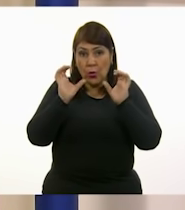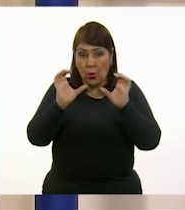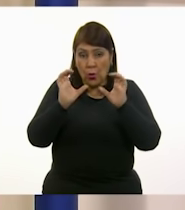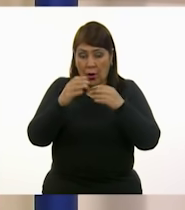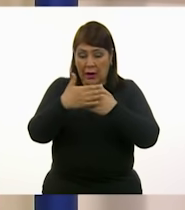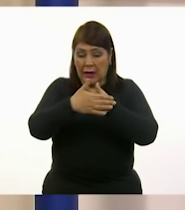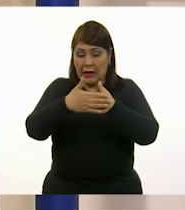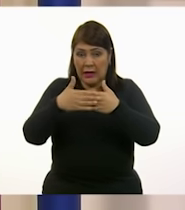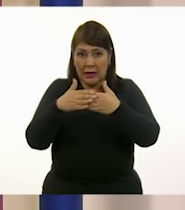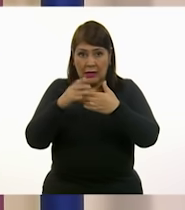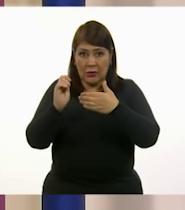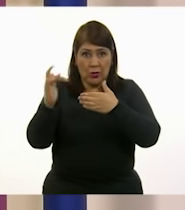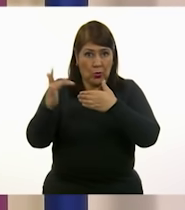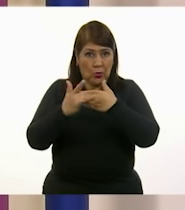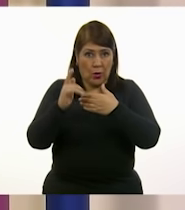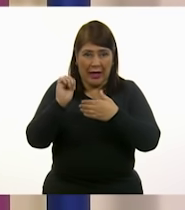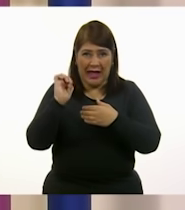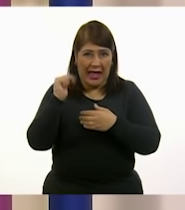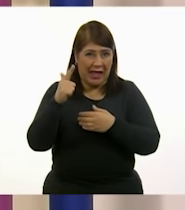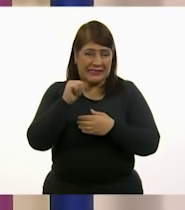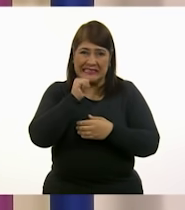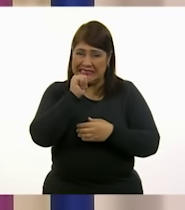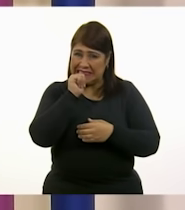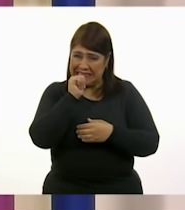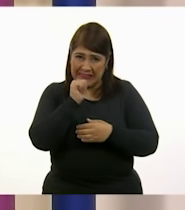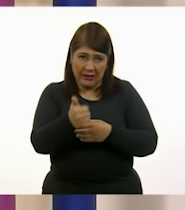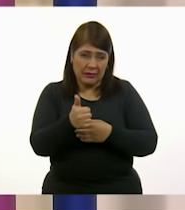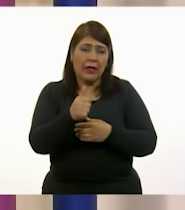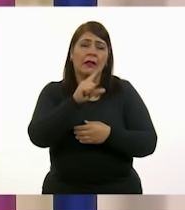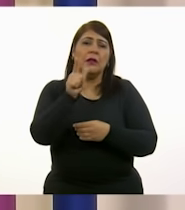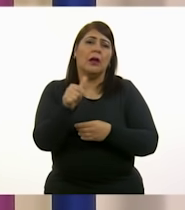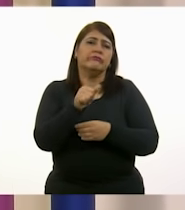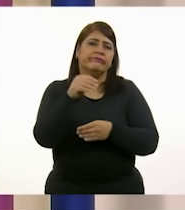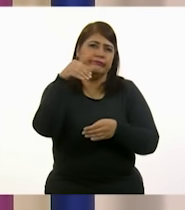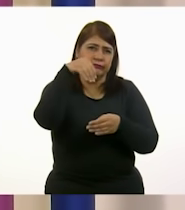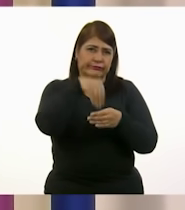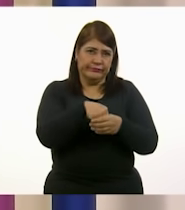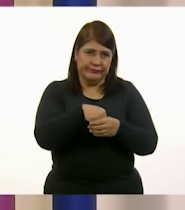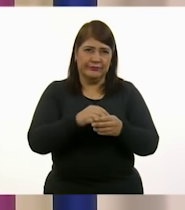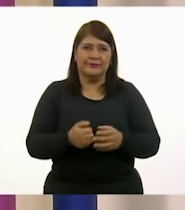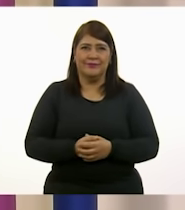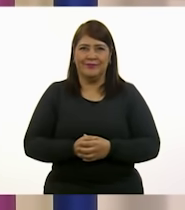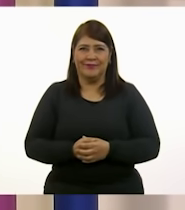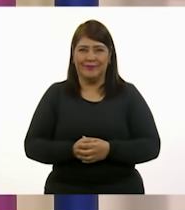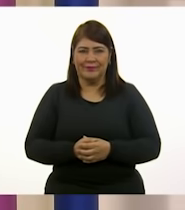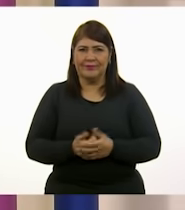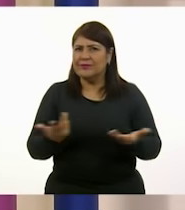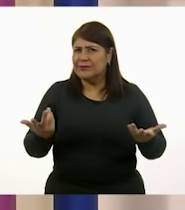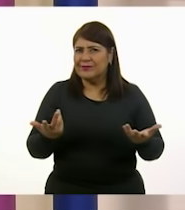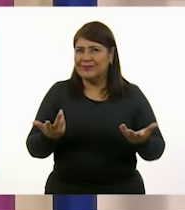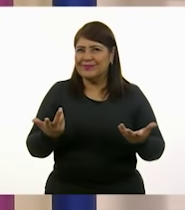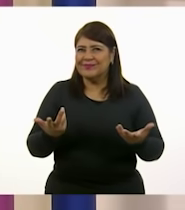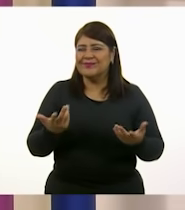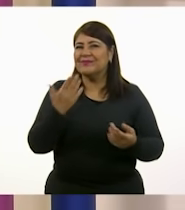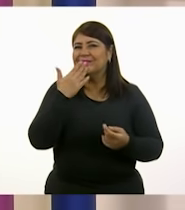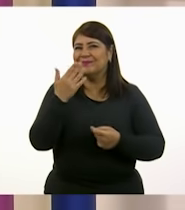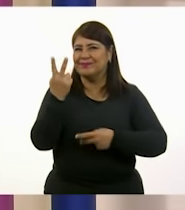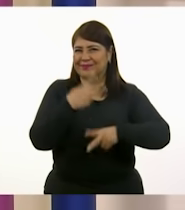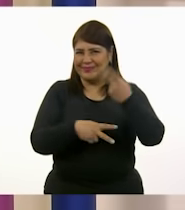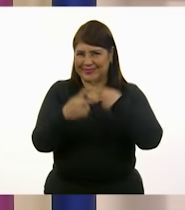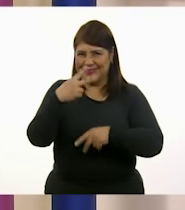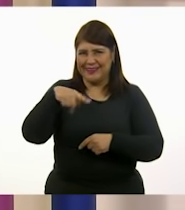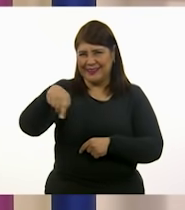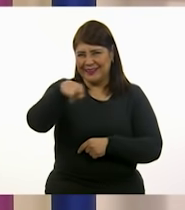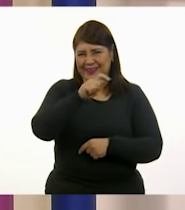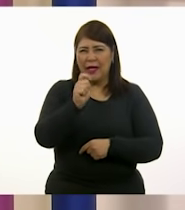tocarlo, ¿eh? Y así ya lo guardas en tu bolsita. ¿Por qué no les doy la bienvenida en lo que llega el